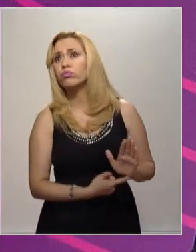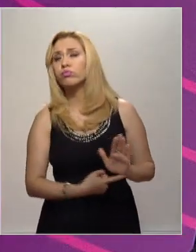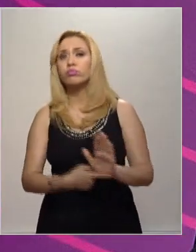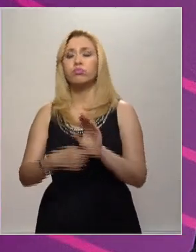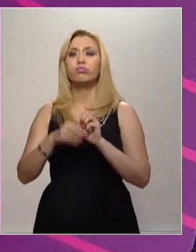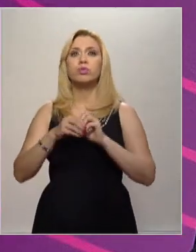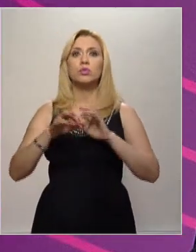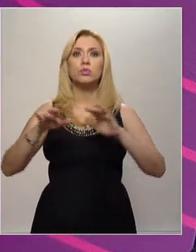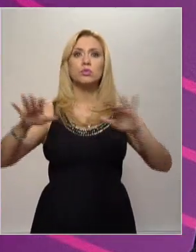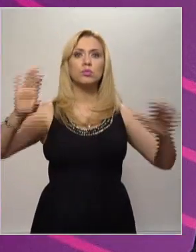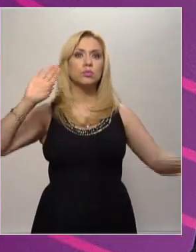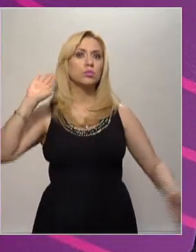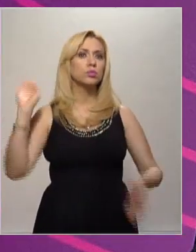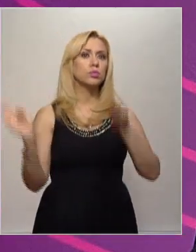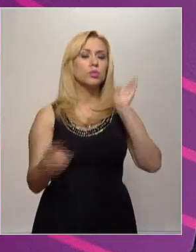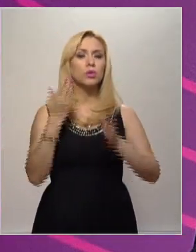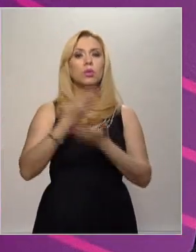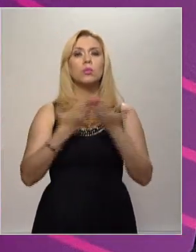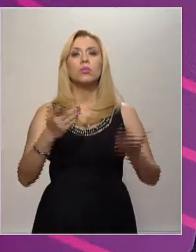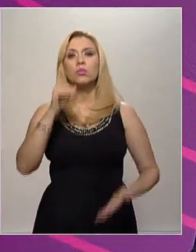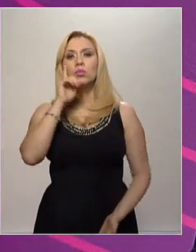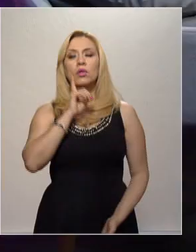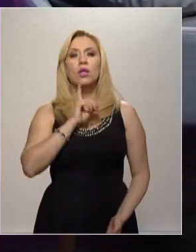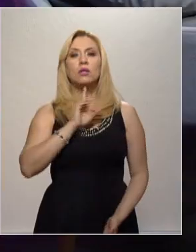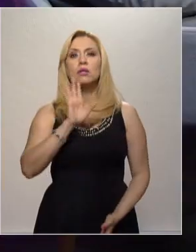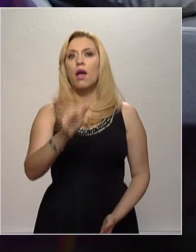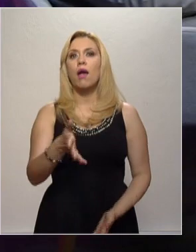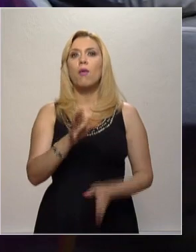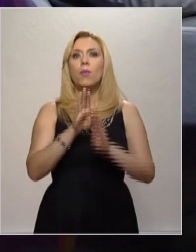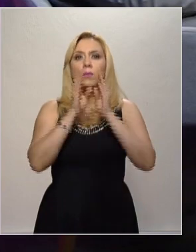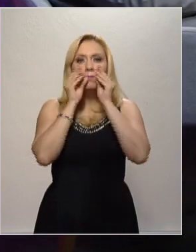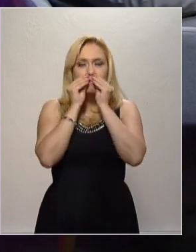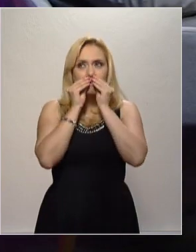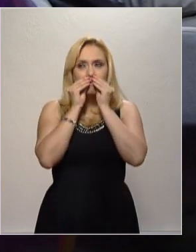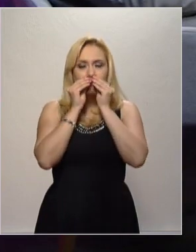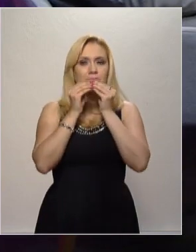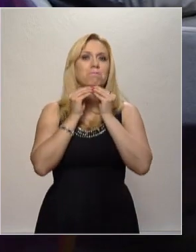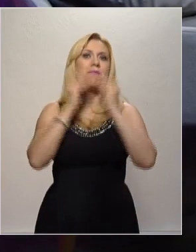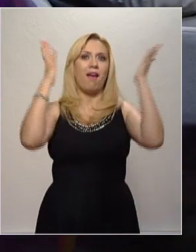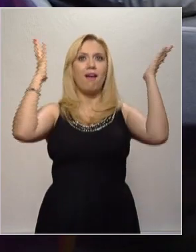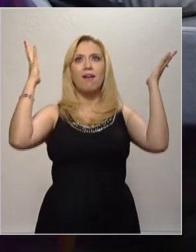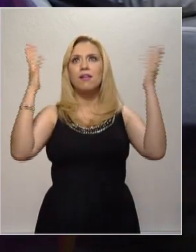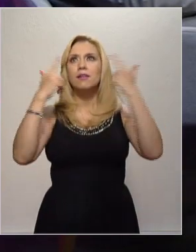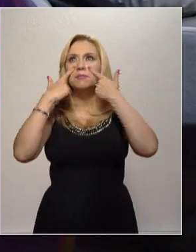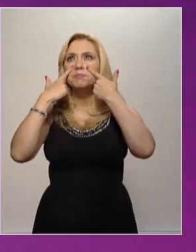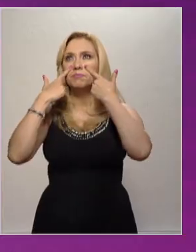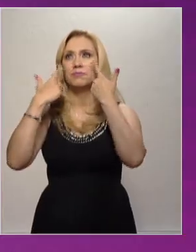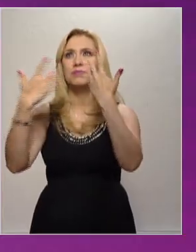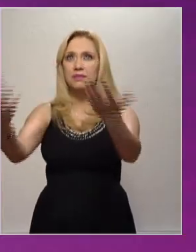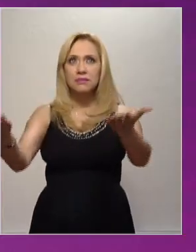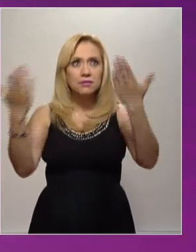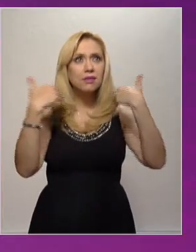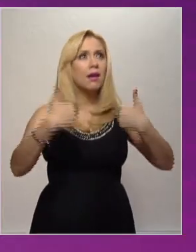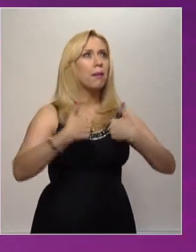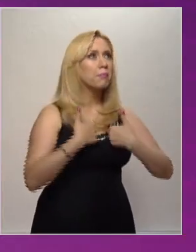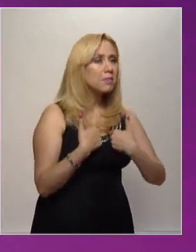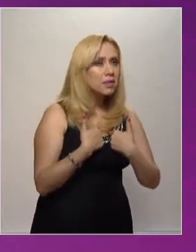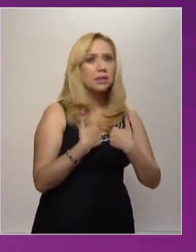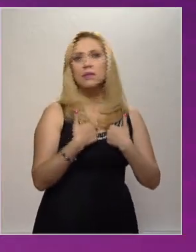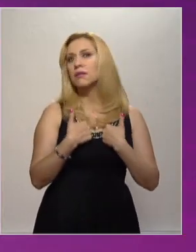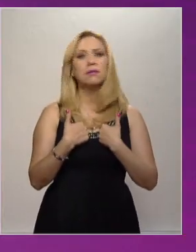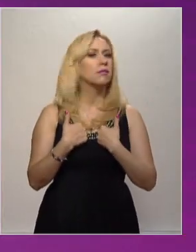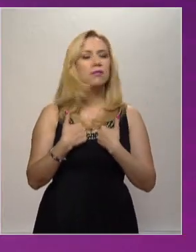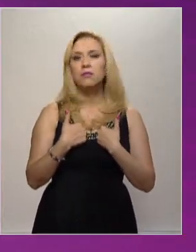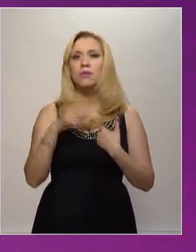con el movimiento de violencia obstétrica es que las mujeres empiezan a romper el silencio y empiezan a decir, a ver, este tipo de prácticas no nada más me pasan a mí, no